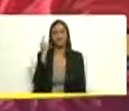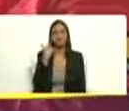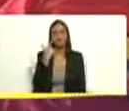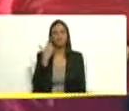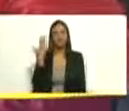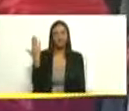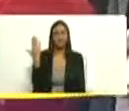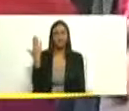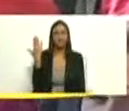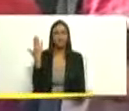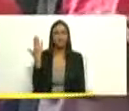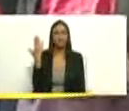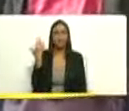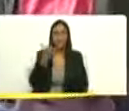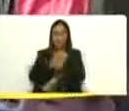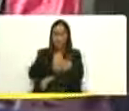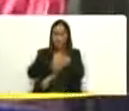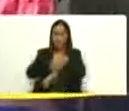Edgardo